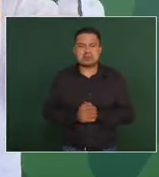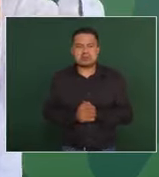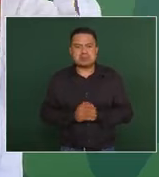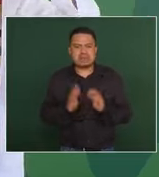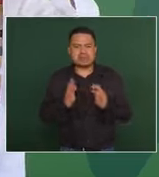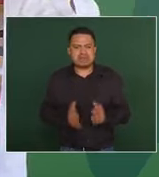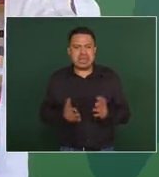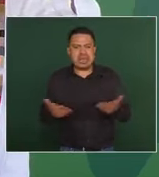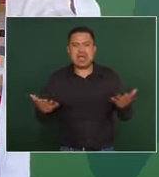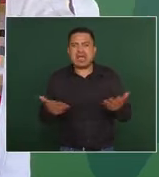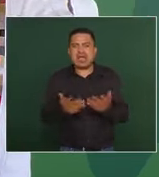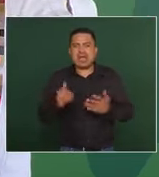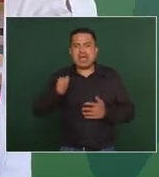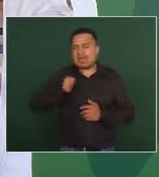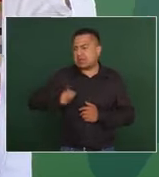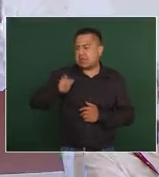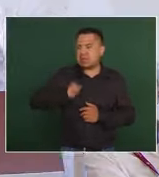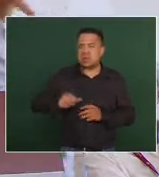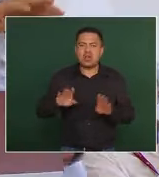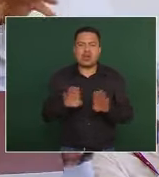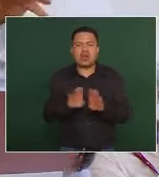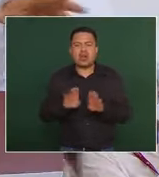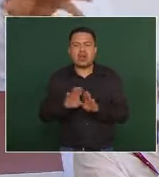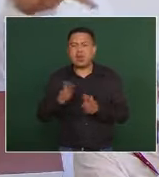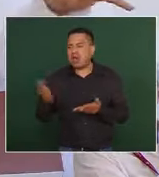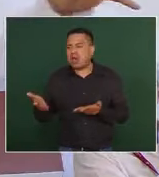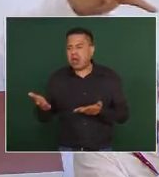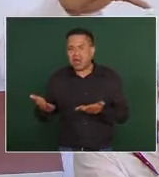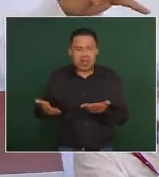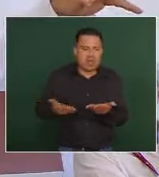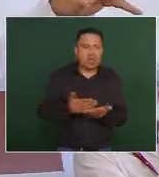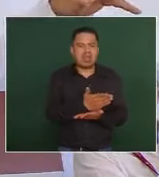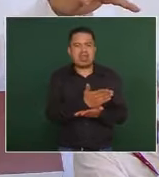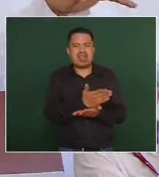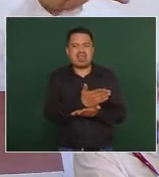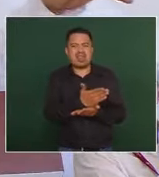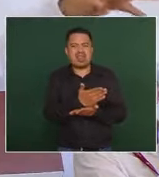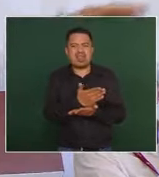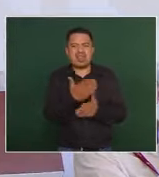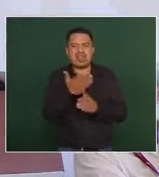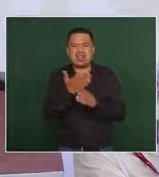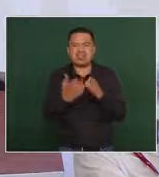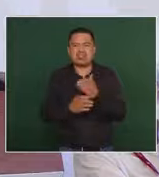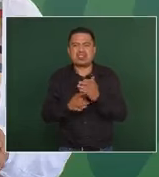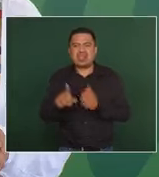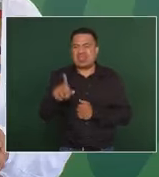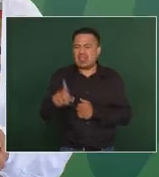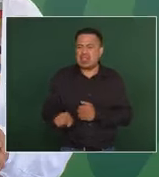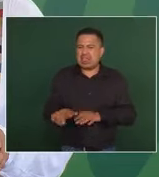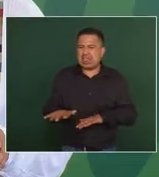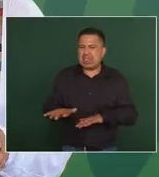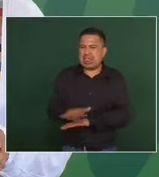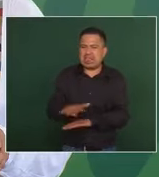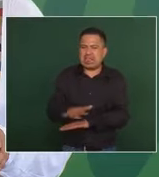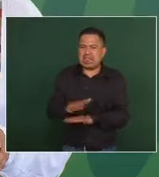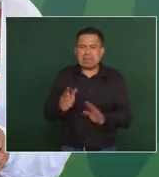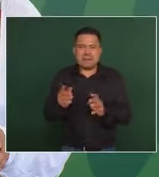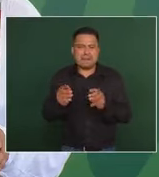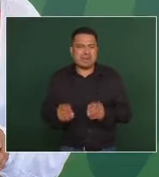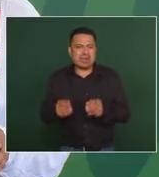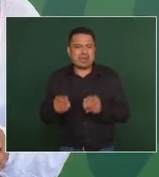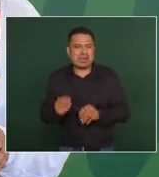ya lo han hecho, es como introducir un producto chatarra al